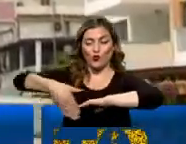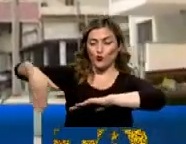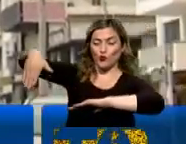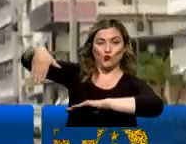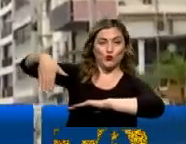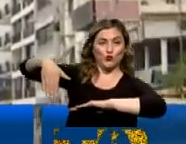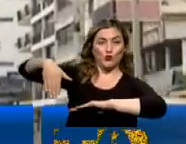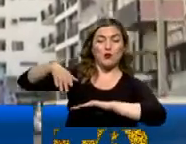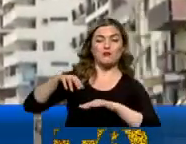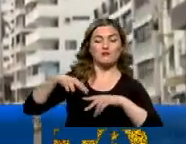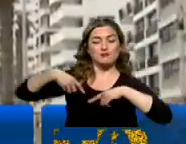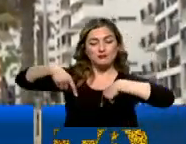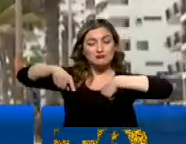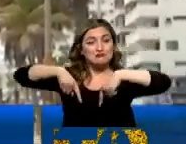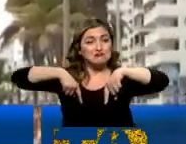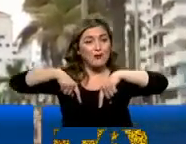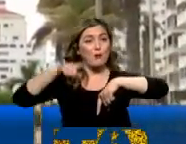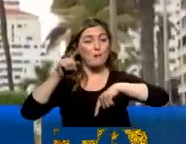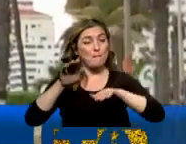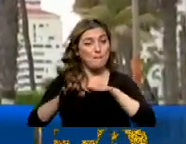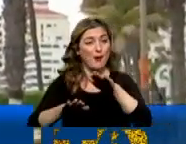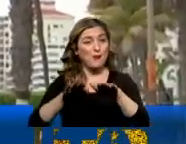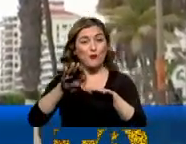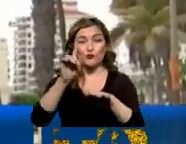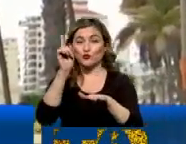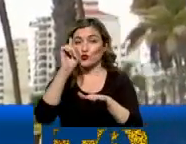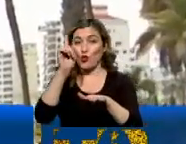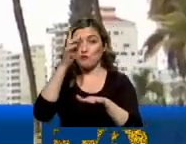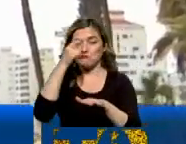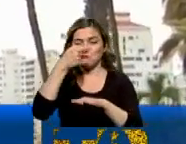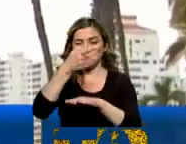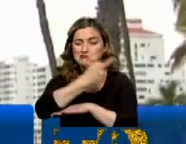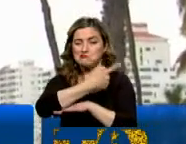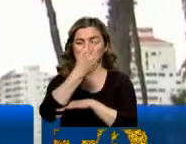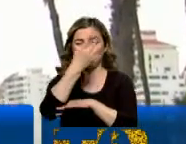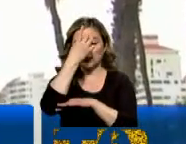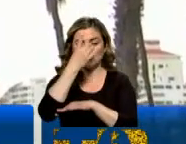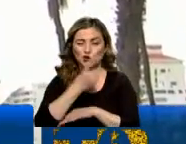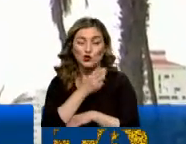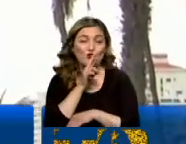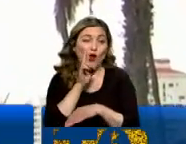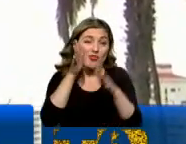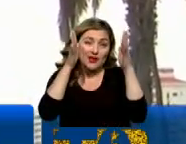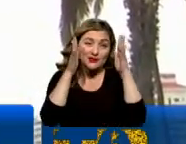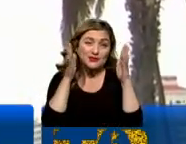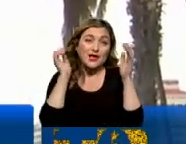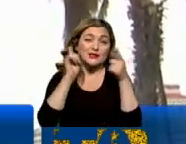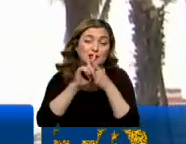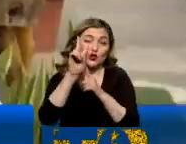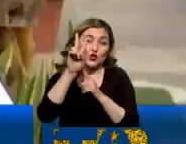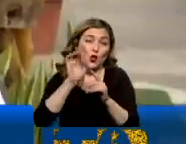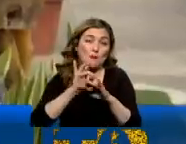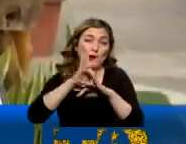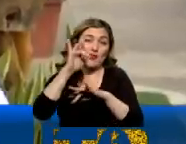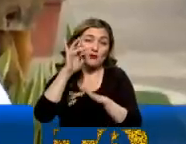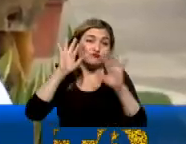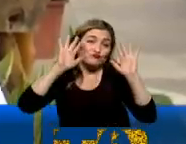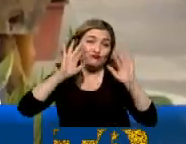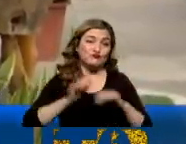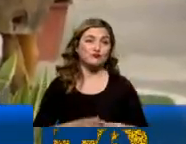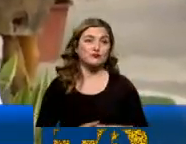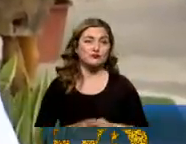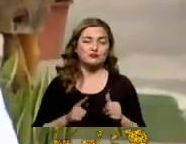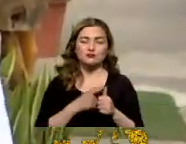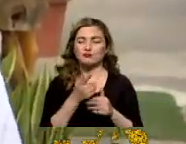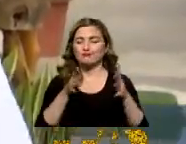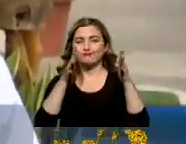será peatonal estas fiestas y en los próximos días se decidirá si los restaurantes pueden atender hasta las 2 de la mañana. Lo primordial es la